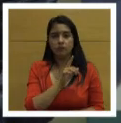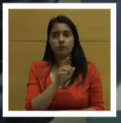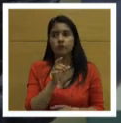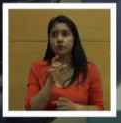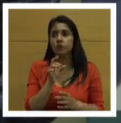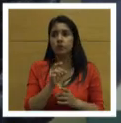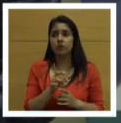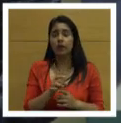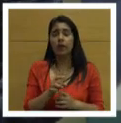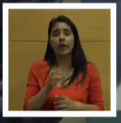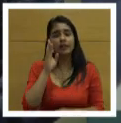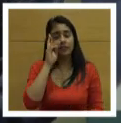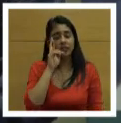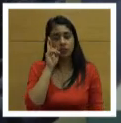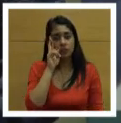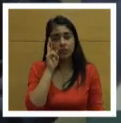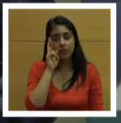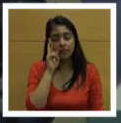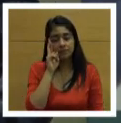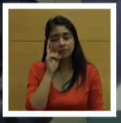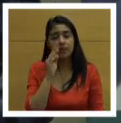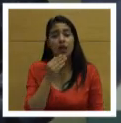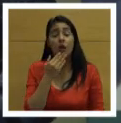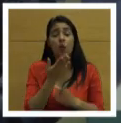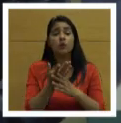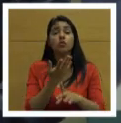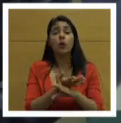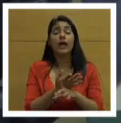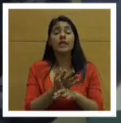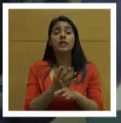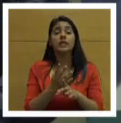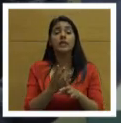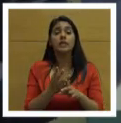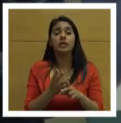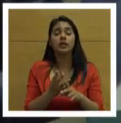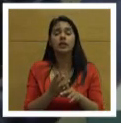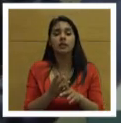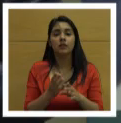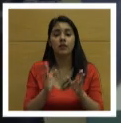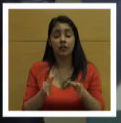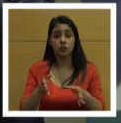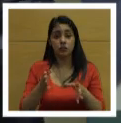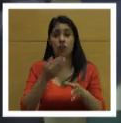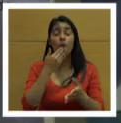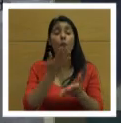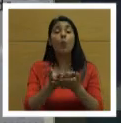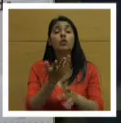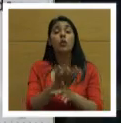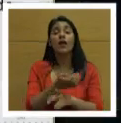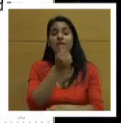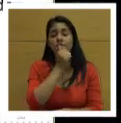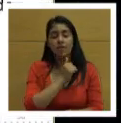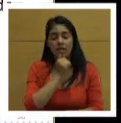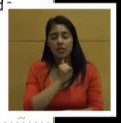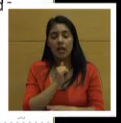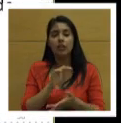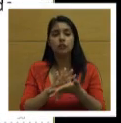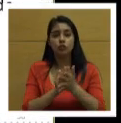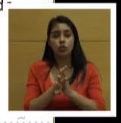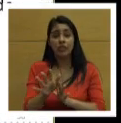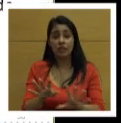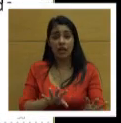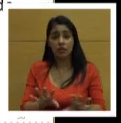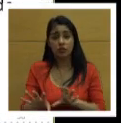manera recordar que es cierto que en los casos penales, ¿cierto?, cuando hay un delito, hay todas estas acciones que, de alguna